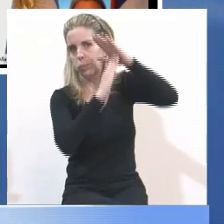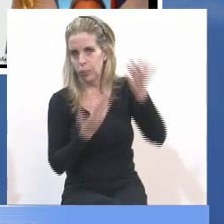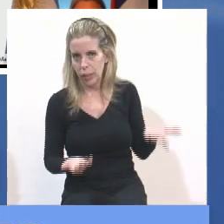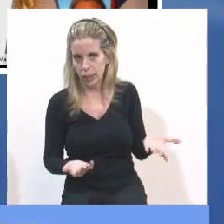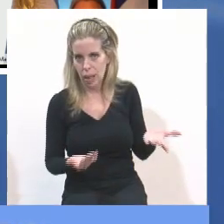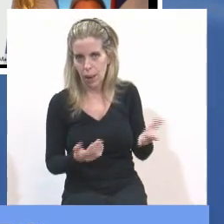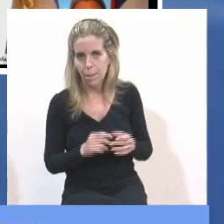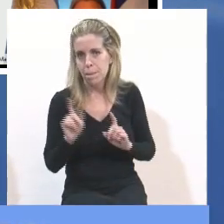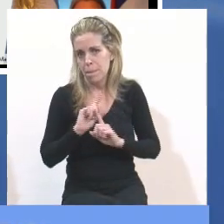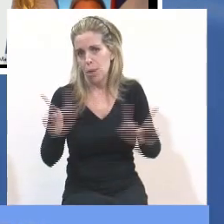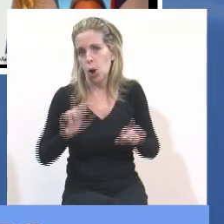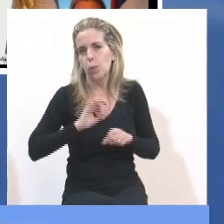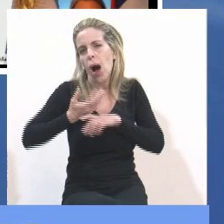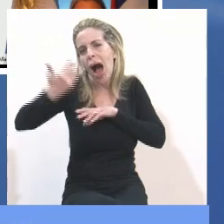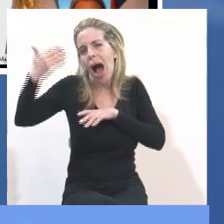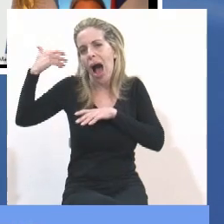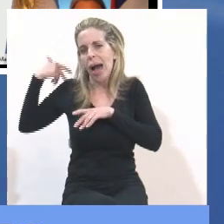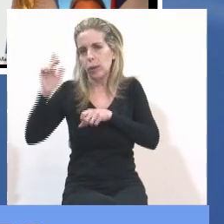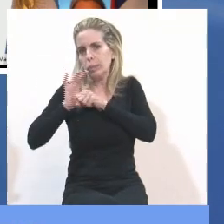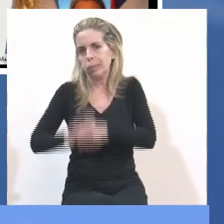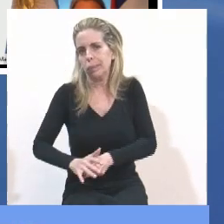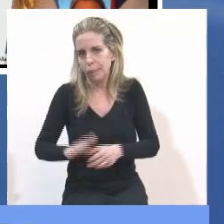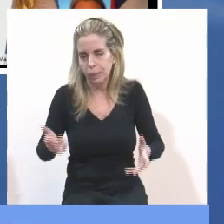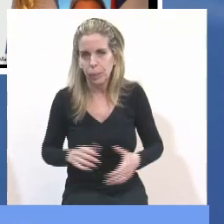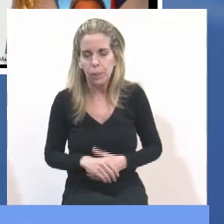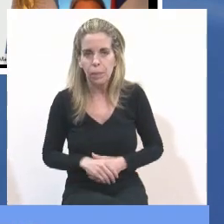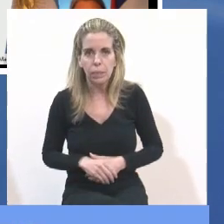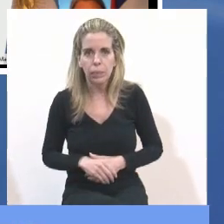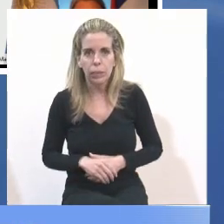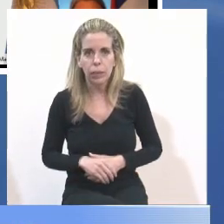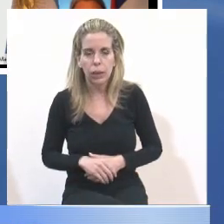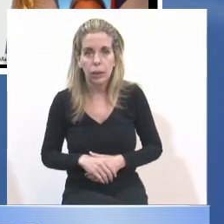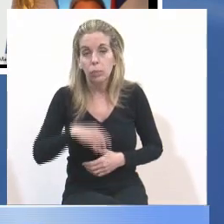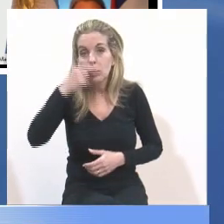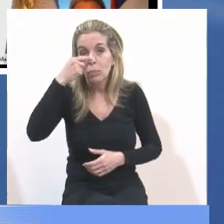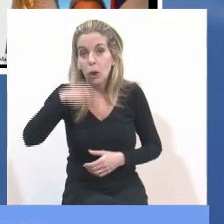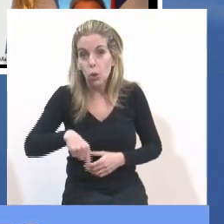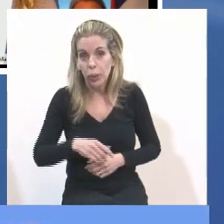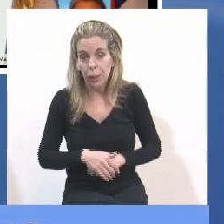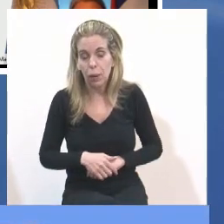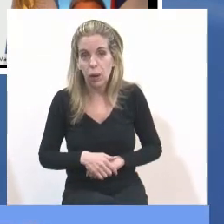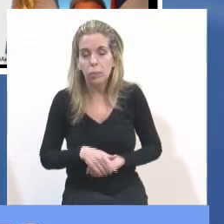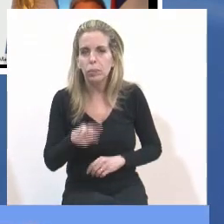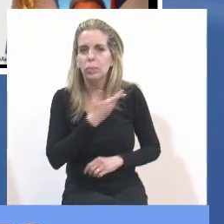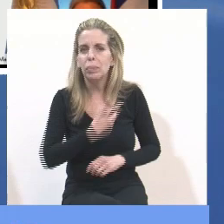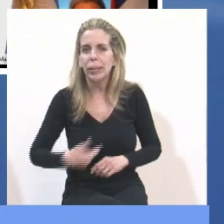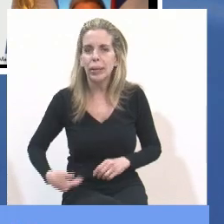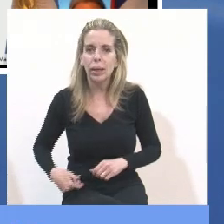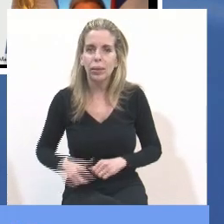no, como en los años anteriores, sean la excepción. Para finalizar, señora